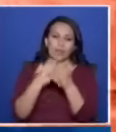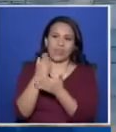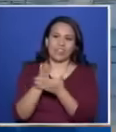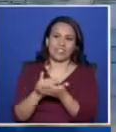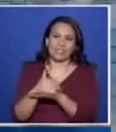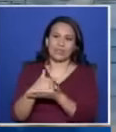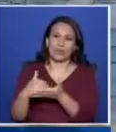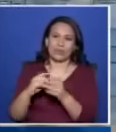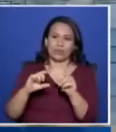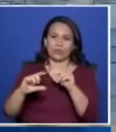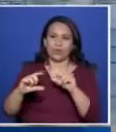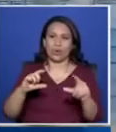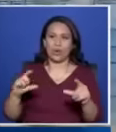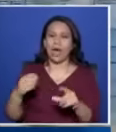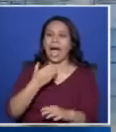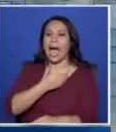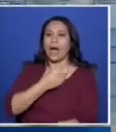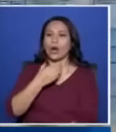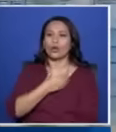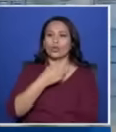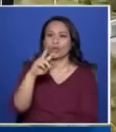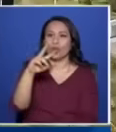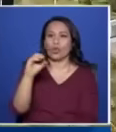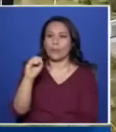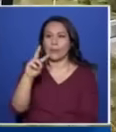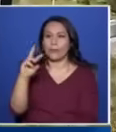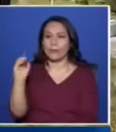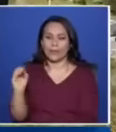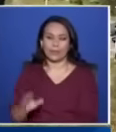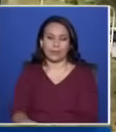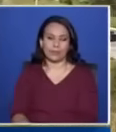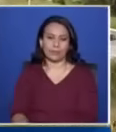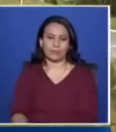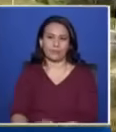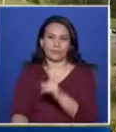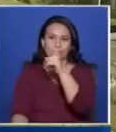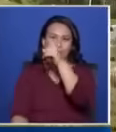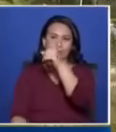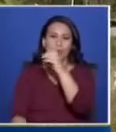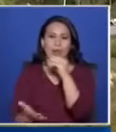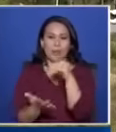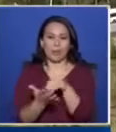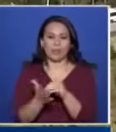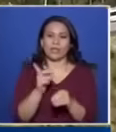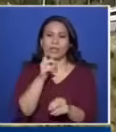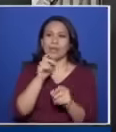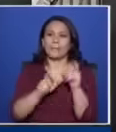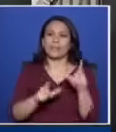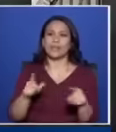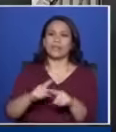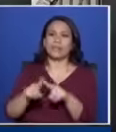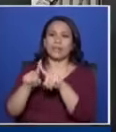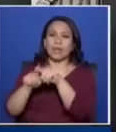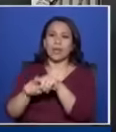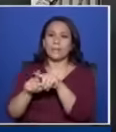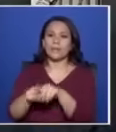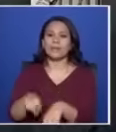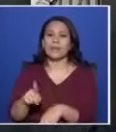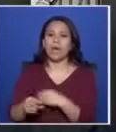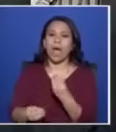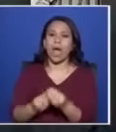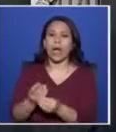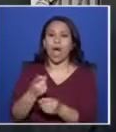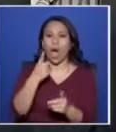privados de libertad vigente desde agosto de 2020. Este establece la clasificación de las personas según la condición jurídica,